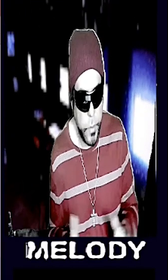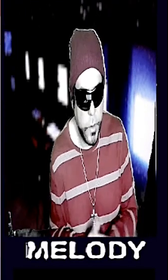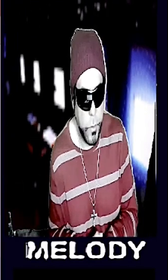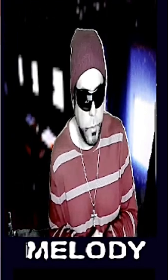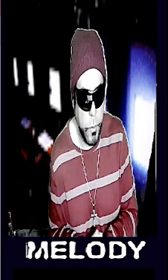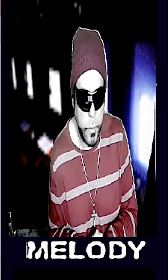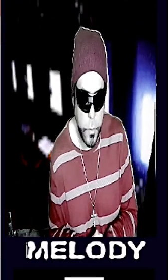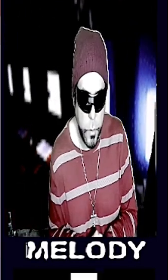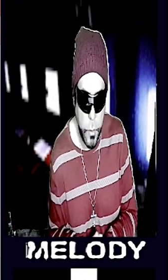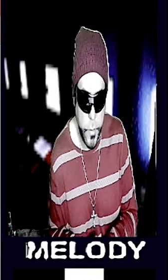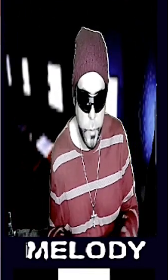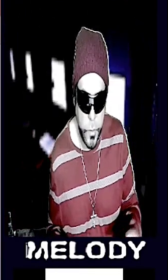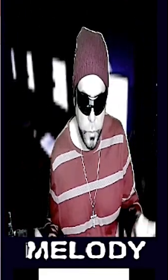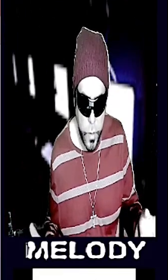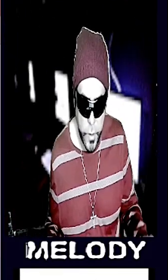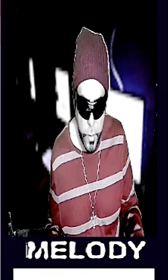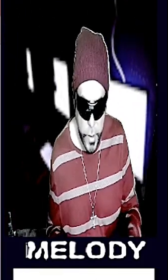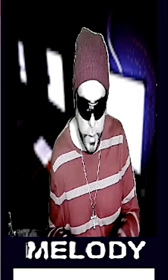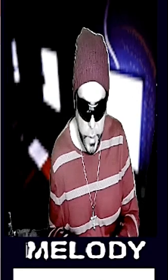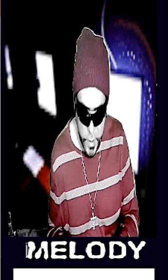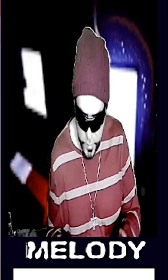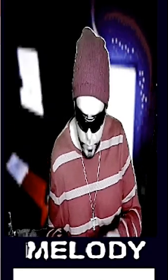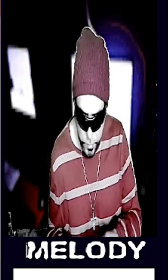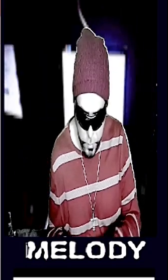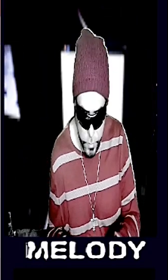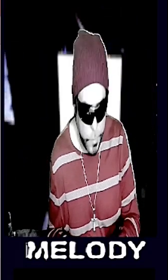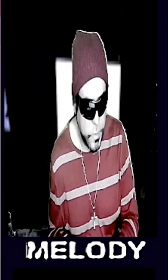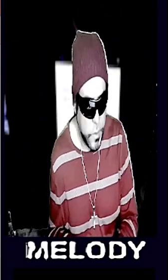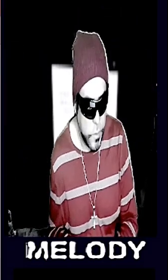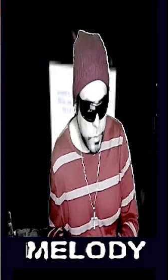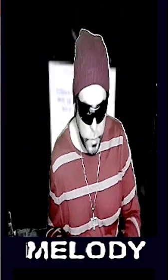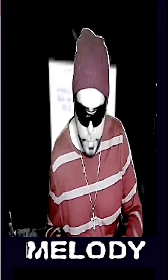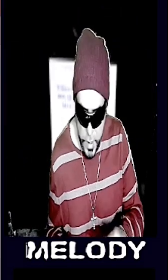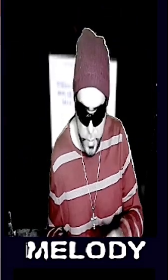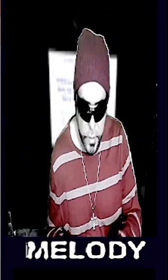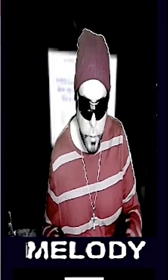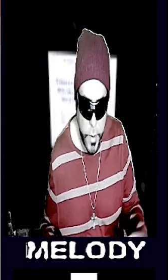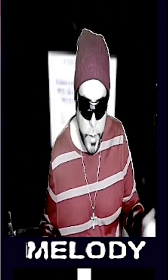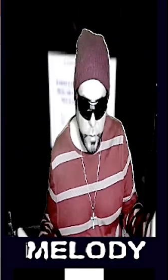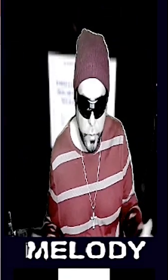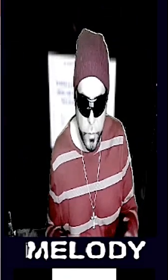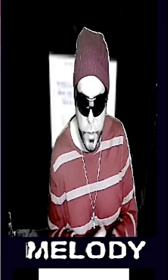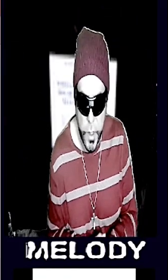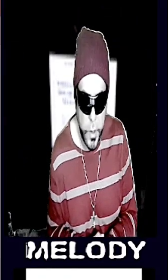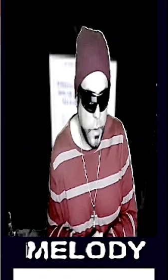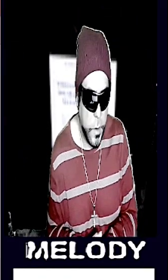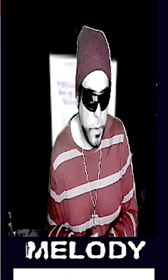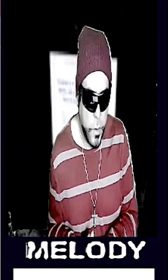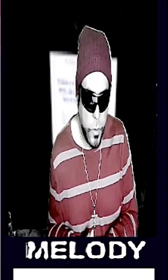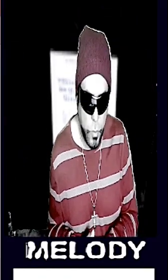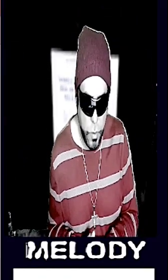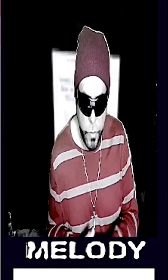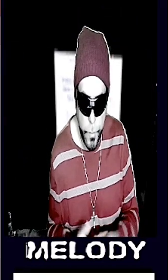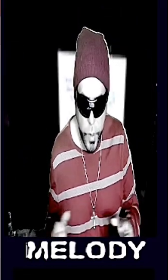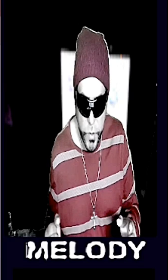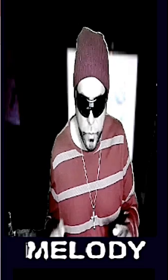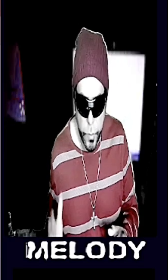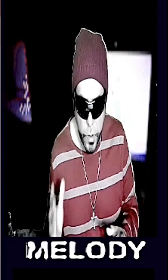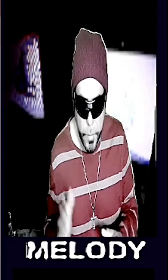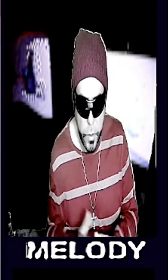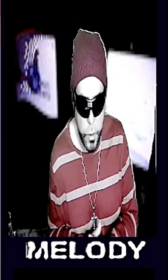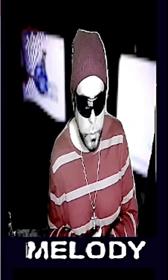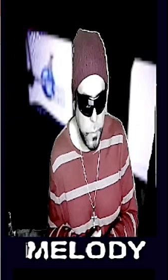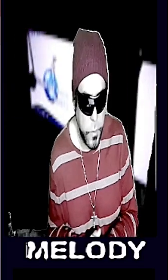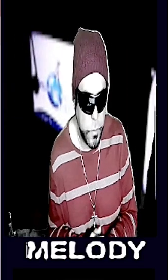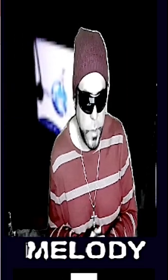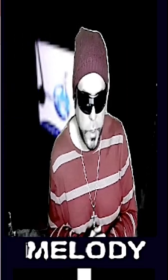tronado porque todo lo todo lo goberna ciudadano alcaldías presidentes municipales el gobernador o sea todo fue impuesto